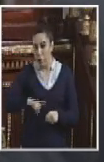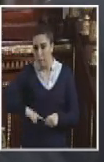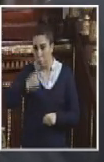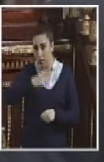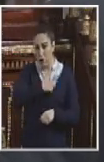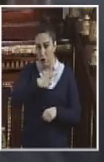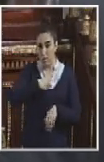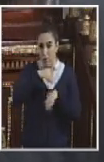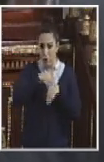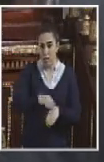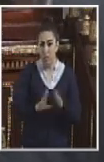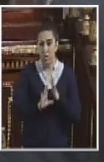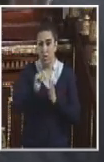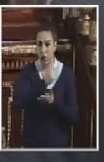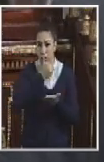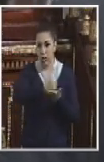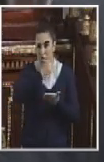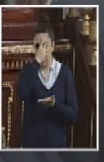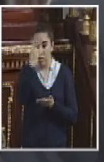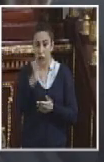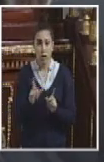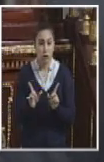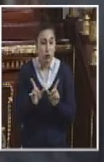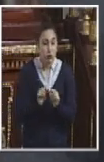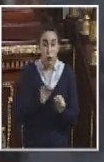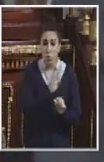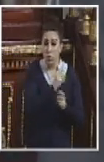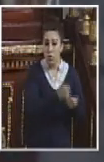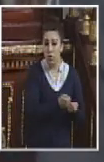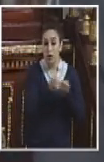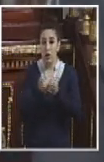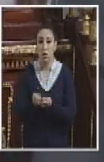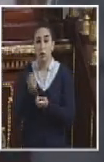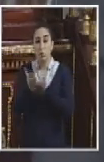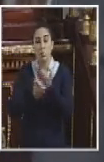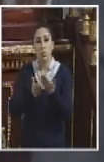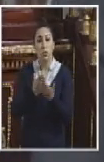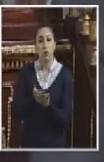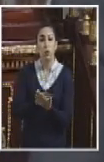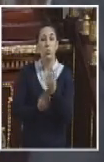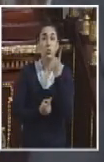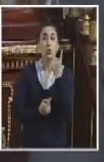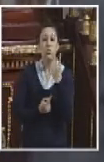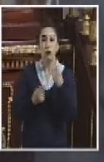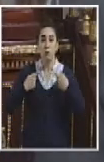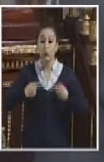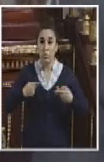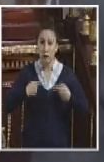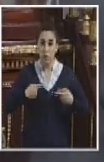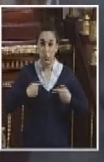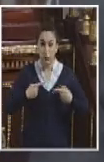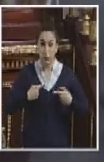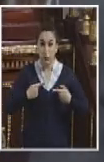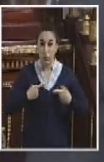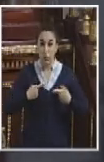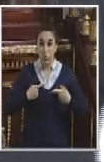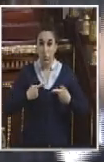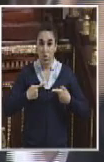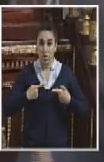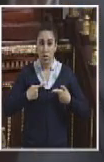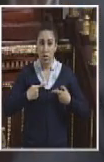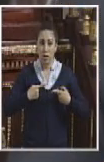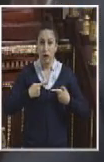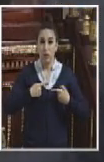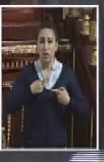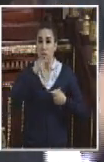a la Constitución y al mandato de que solamente mande una persona. y no solamente mande una persona, sino que dé